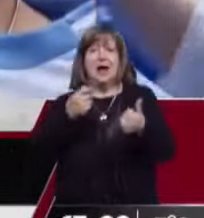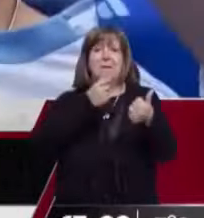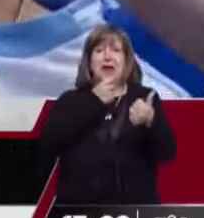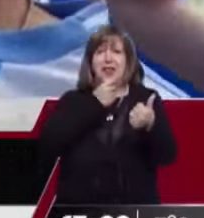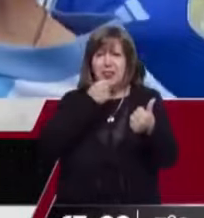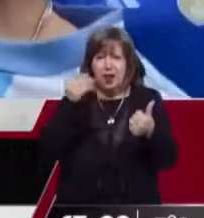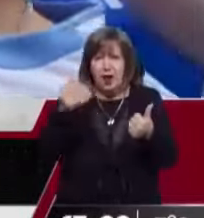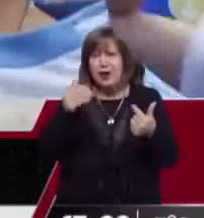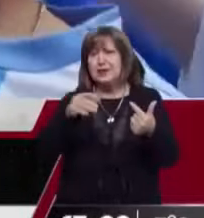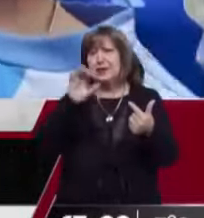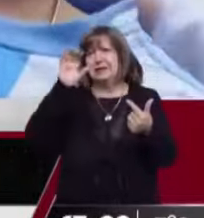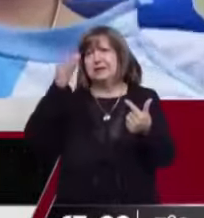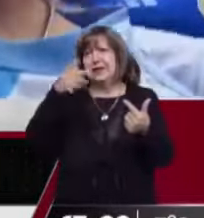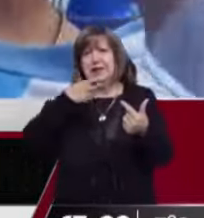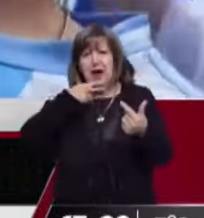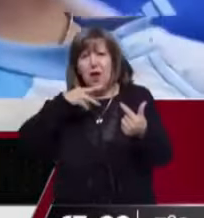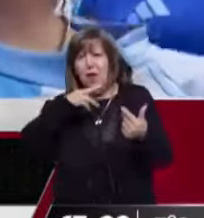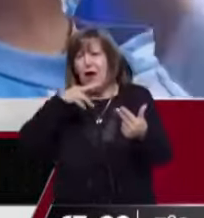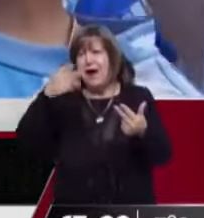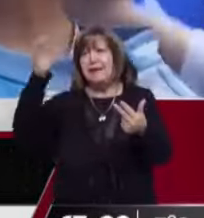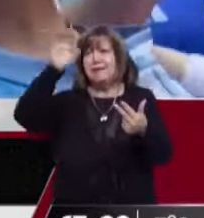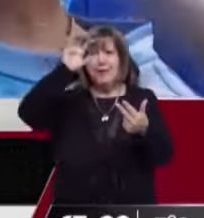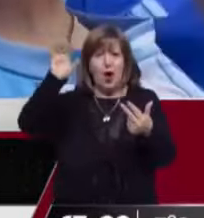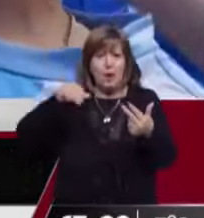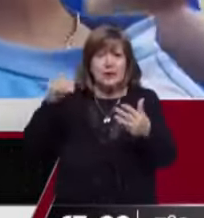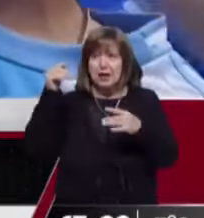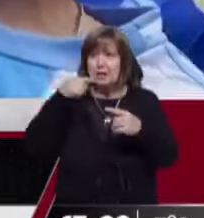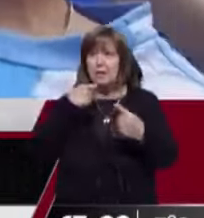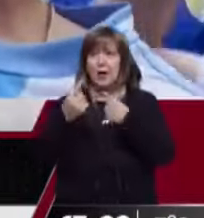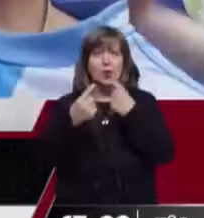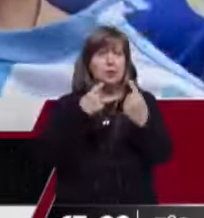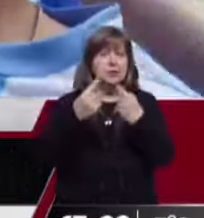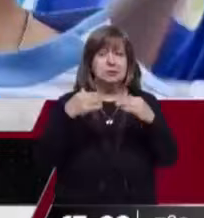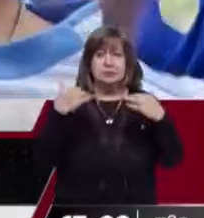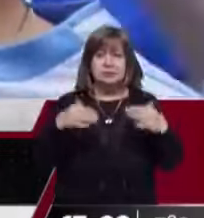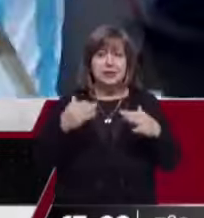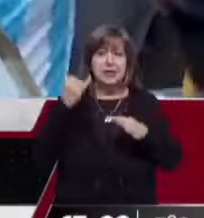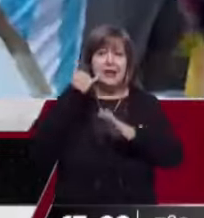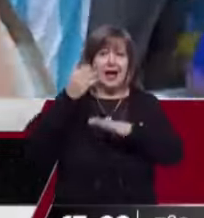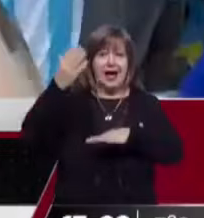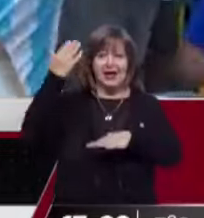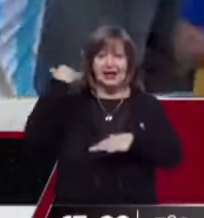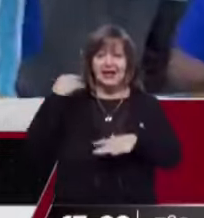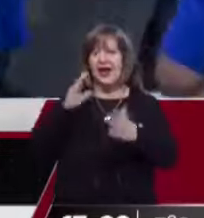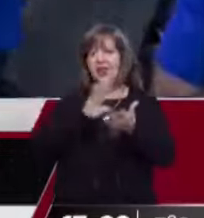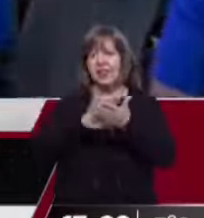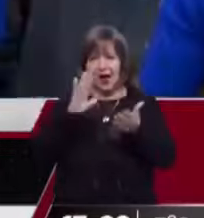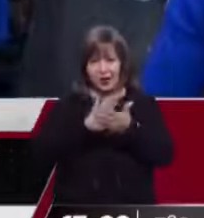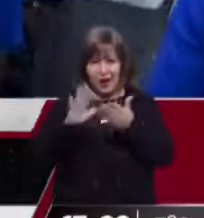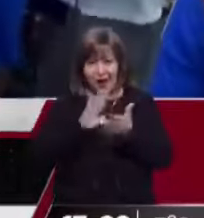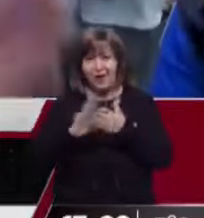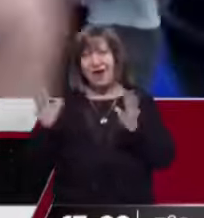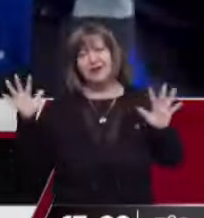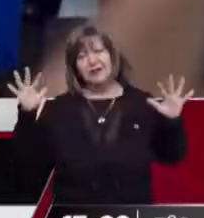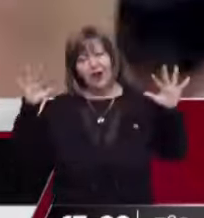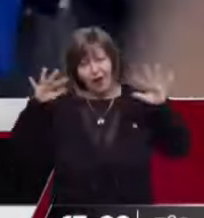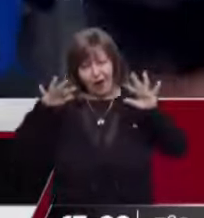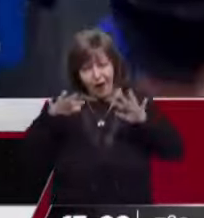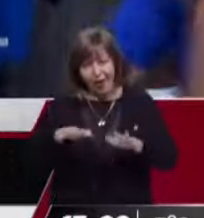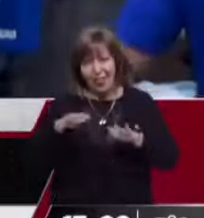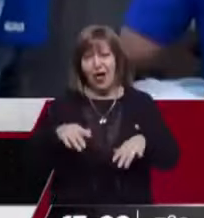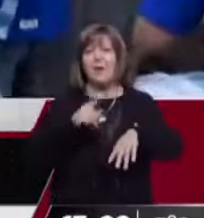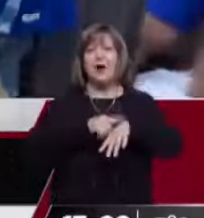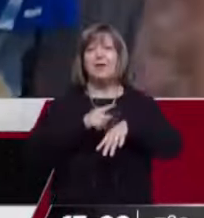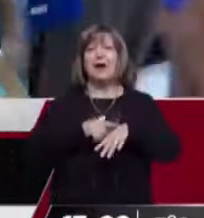muchos representantes, como les decía recién, han venido aquí a vivir este momento tan especial